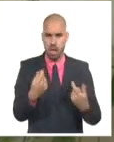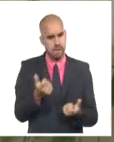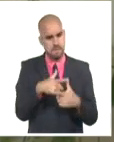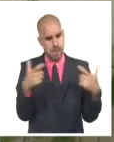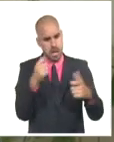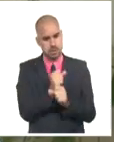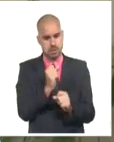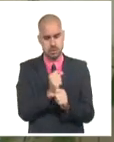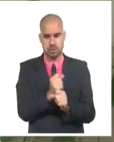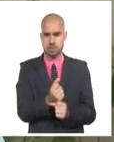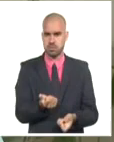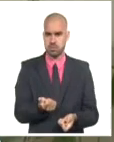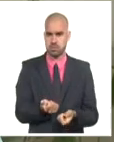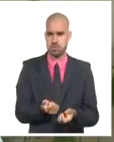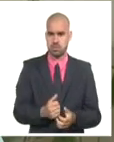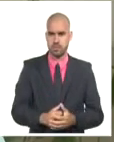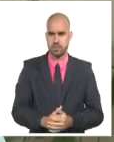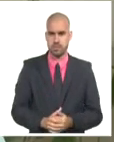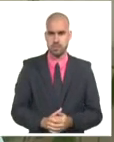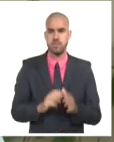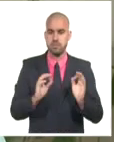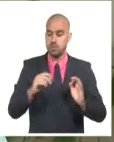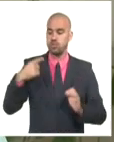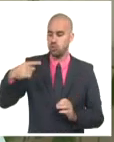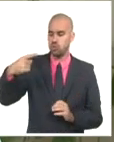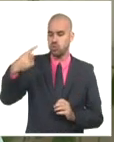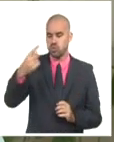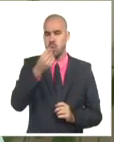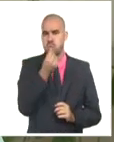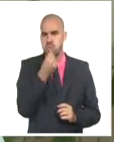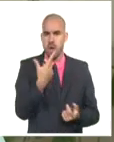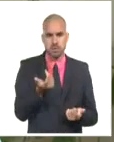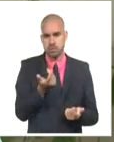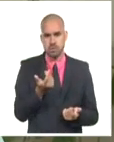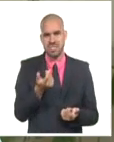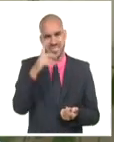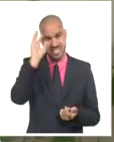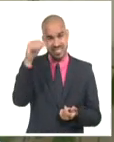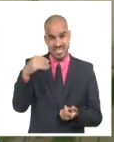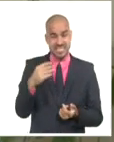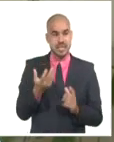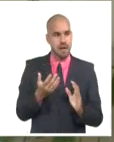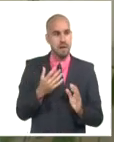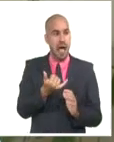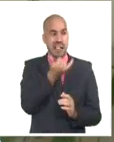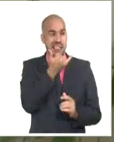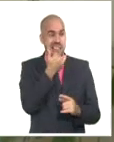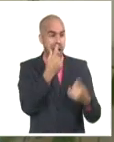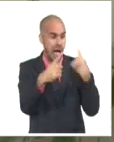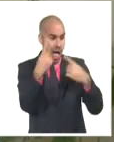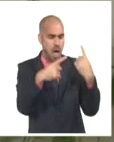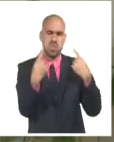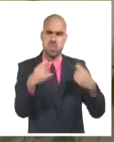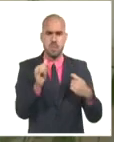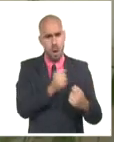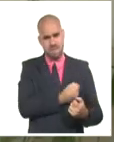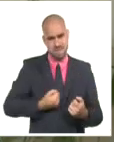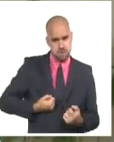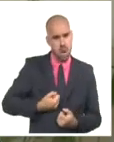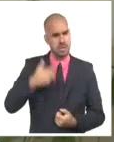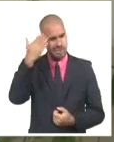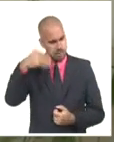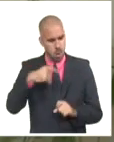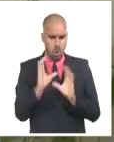accionar de ellos en el día a día de tratar de mitigar todas esas deficiencias. ¿Con qué? Con más esfuerzo, con más